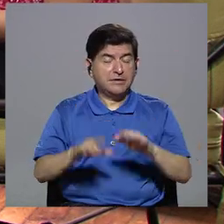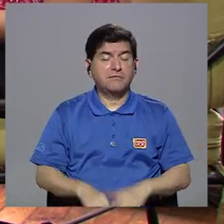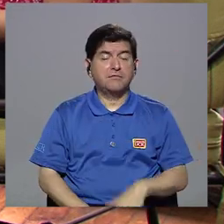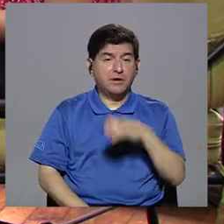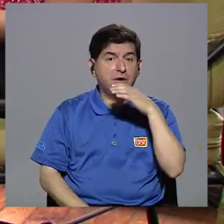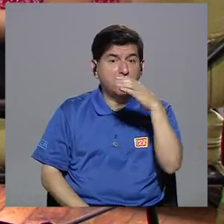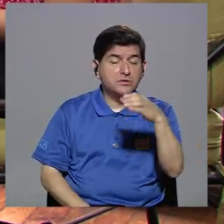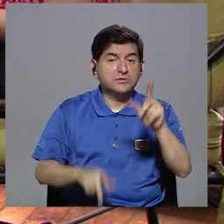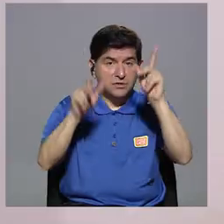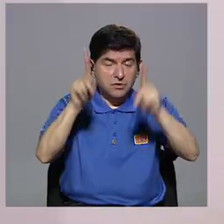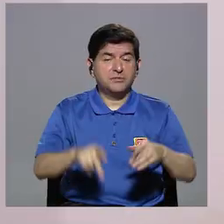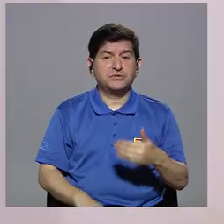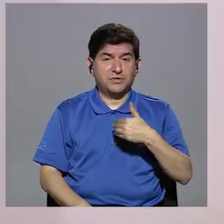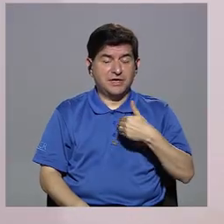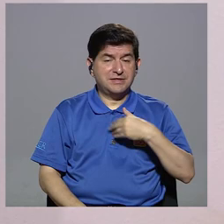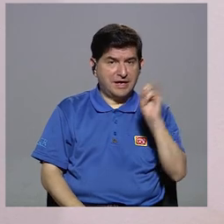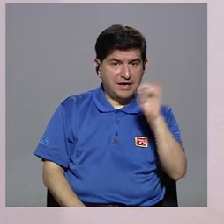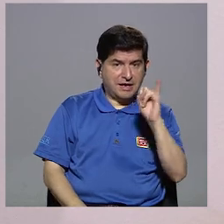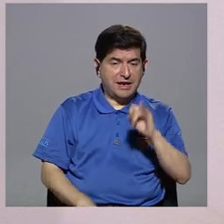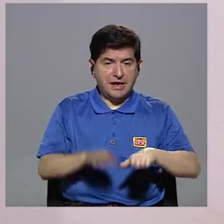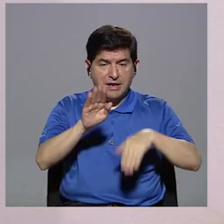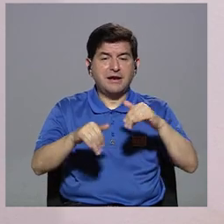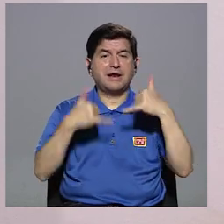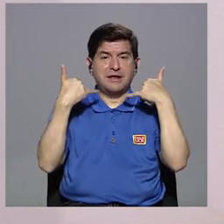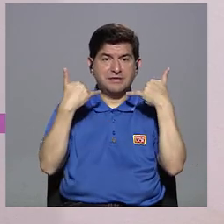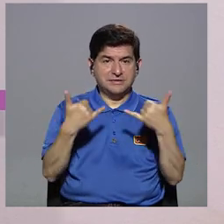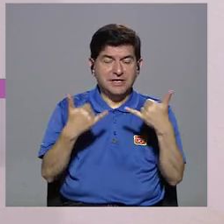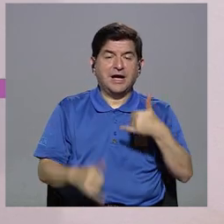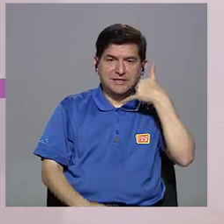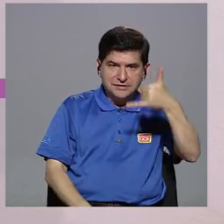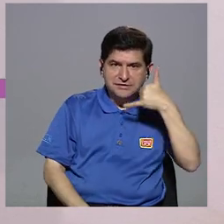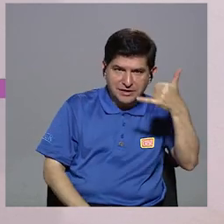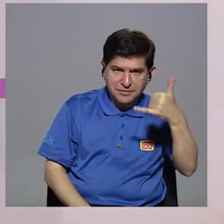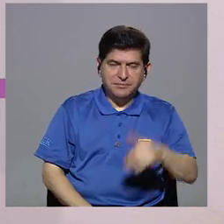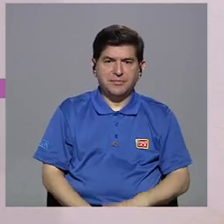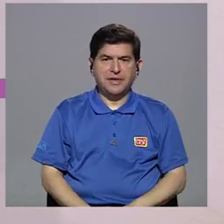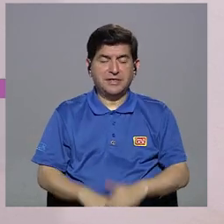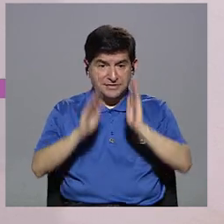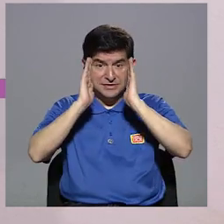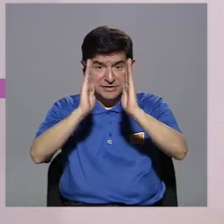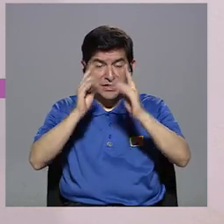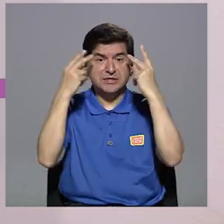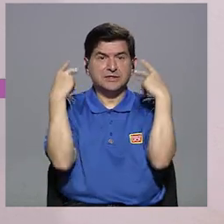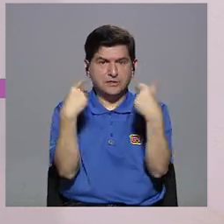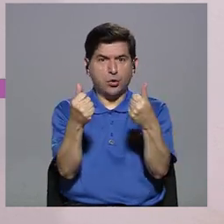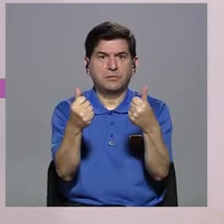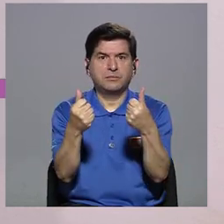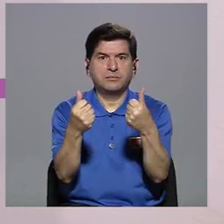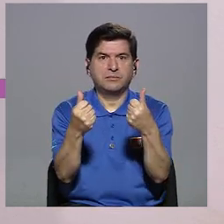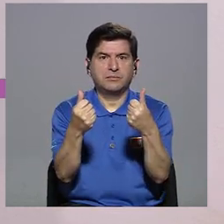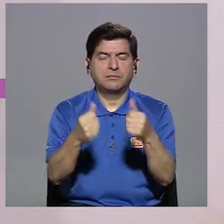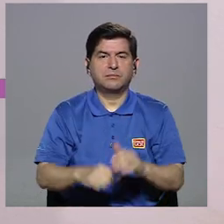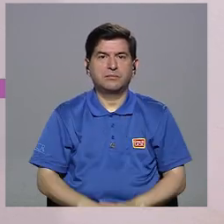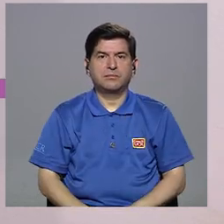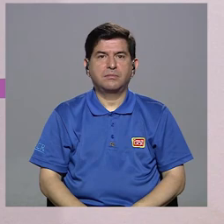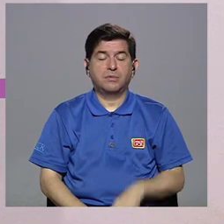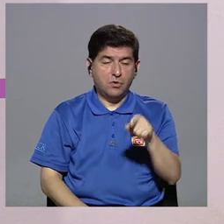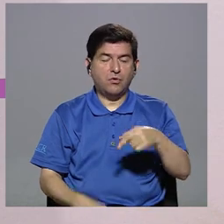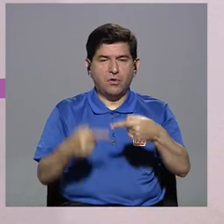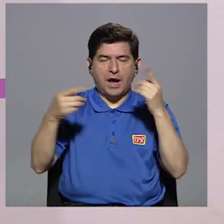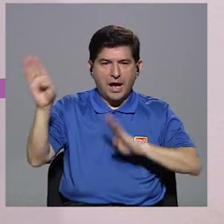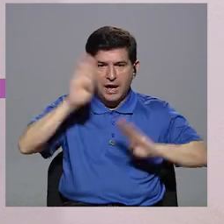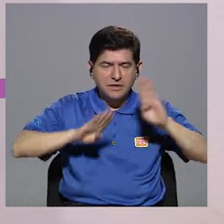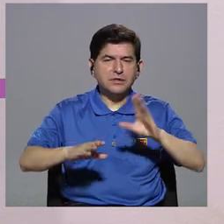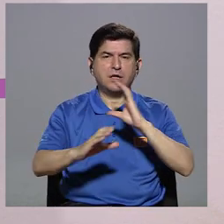al paciente diabético que tiene una infección en el pie llame de inmediato porque si lo atacamos rápido con